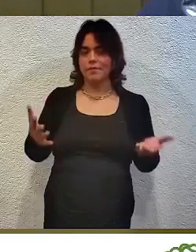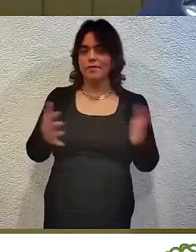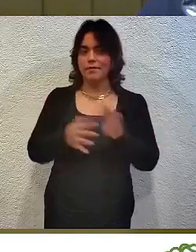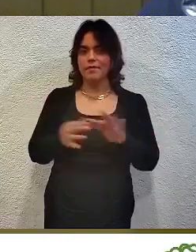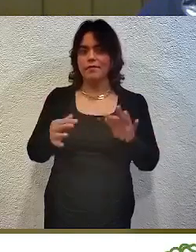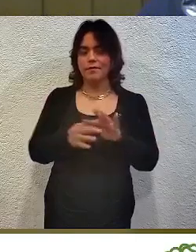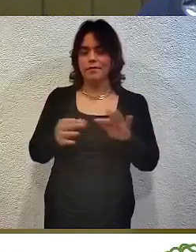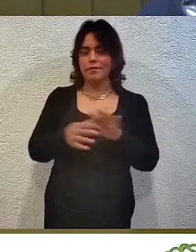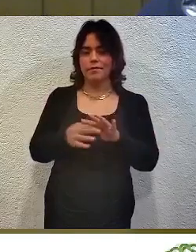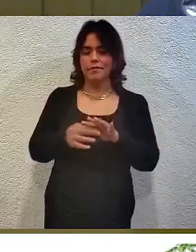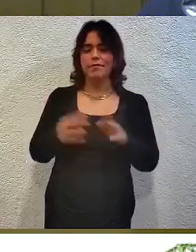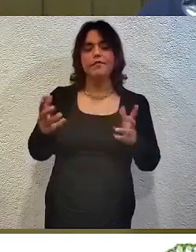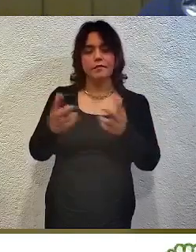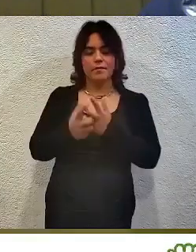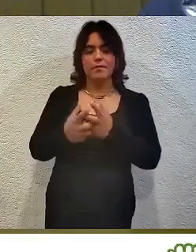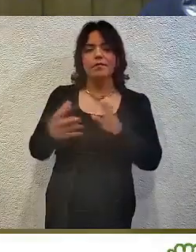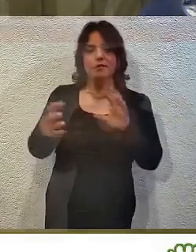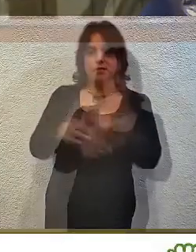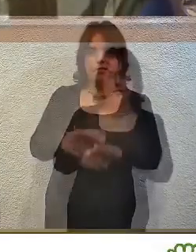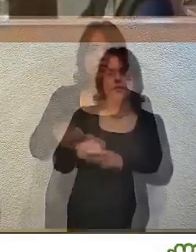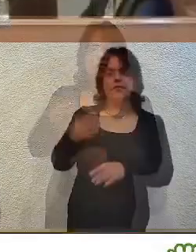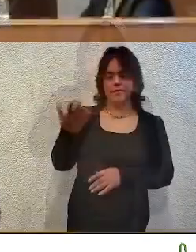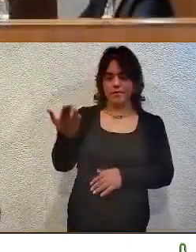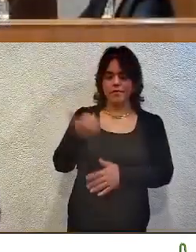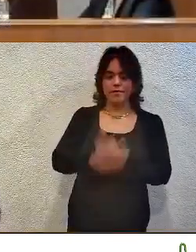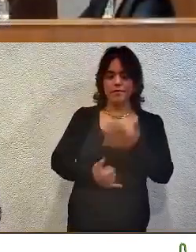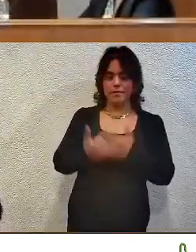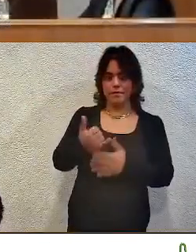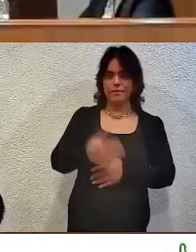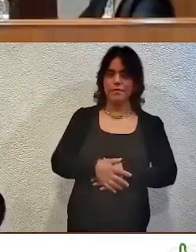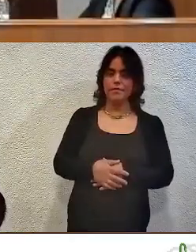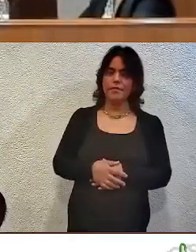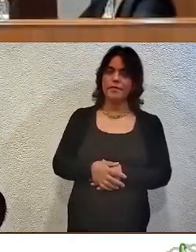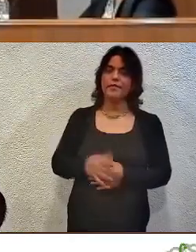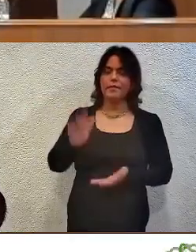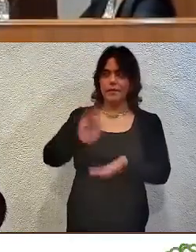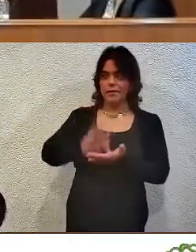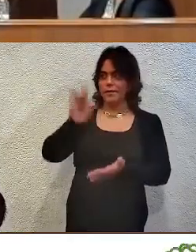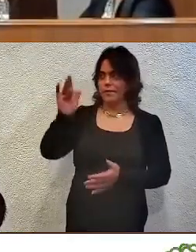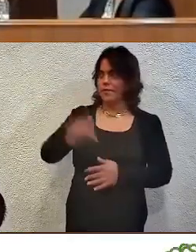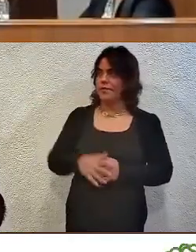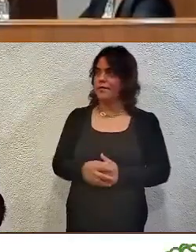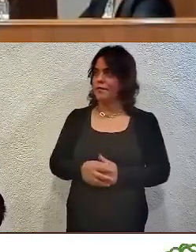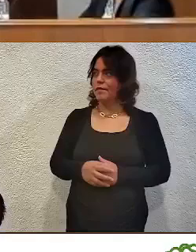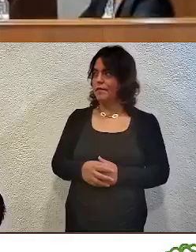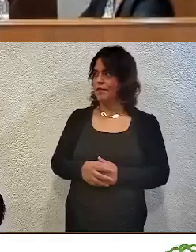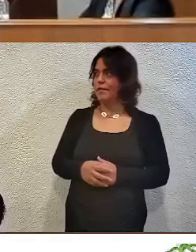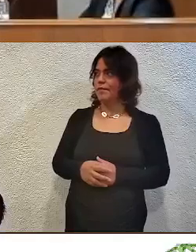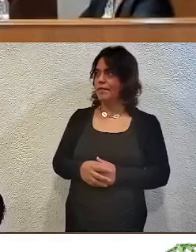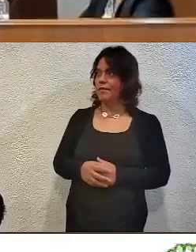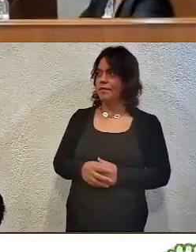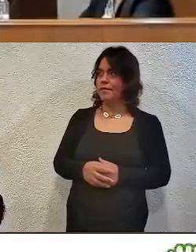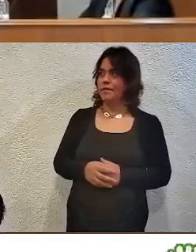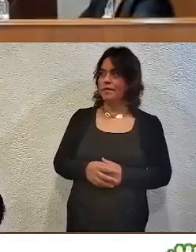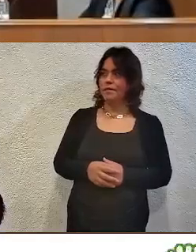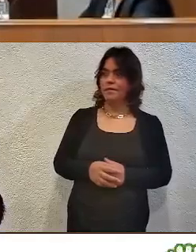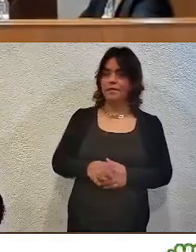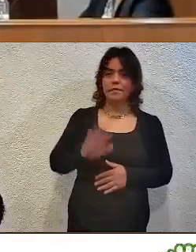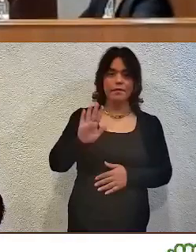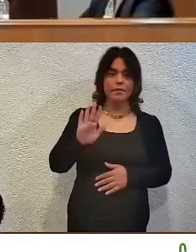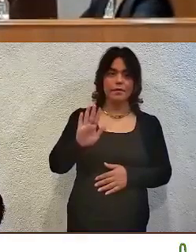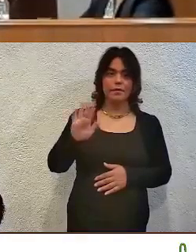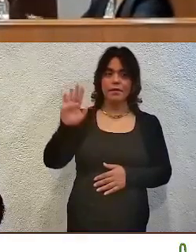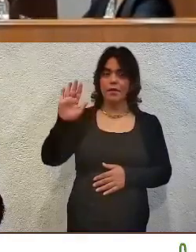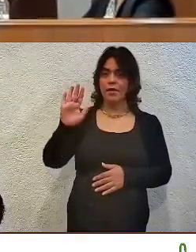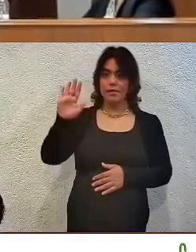acompaño totalmente el sentido del proyecto. Gracias. Gracias, magistrado. ¿Alguien más en primera ronda?